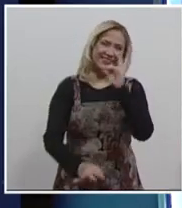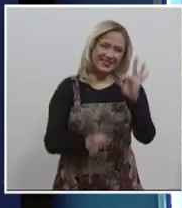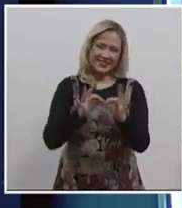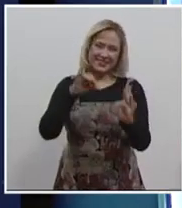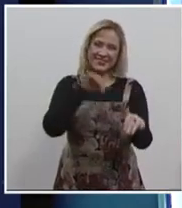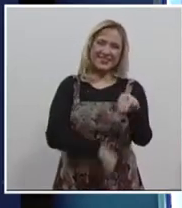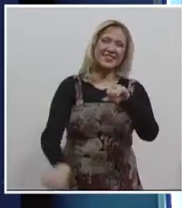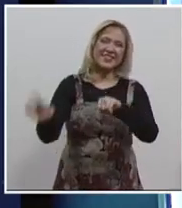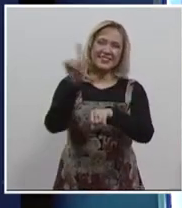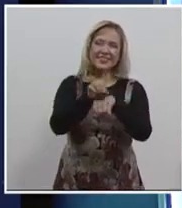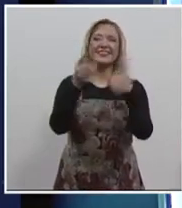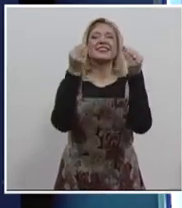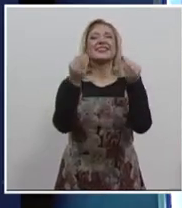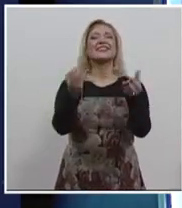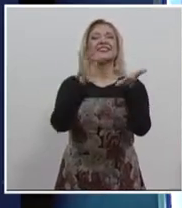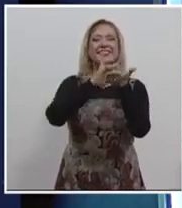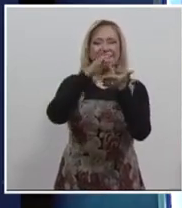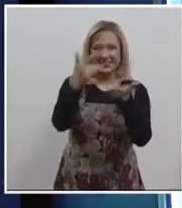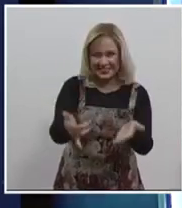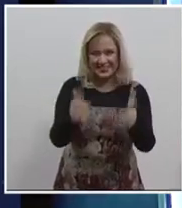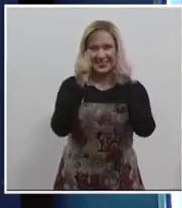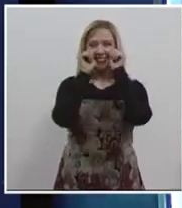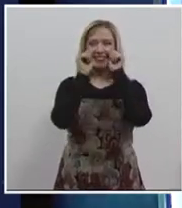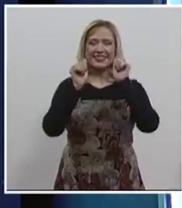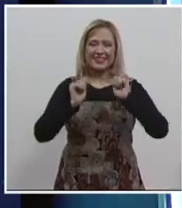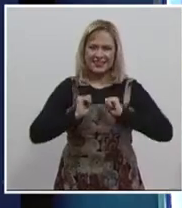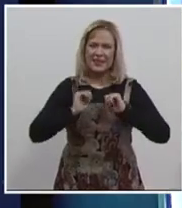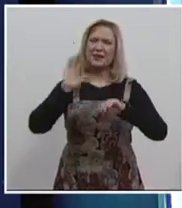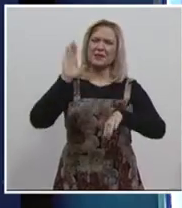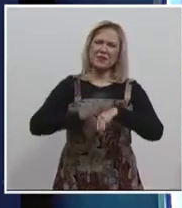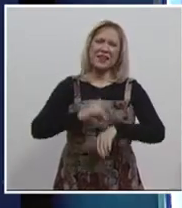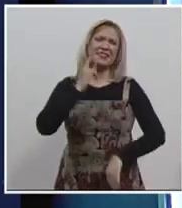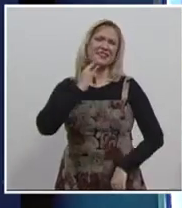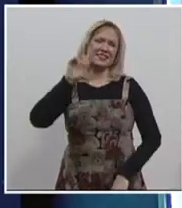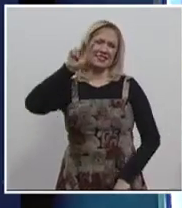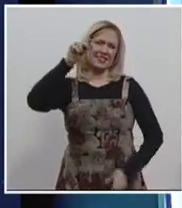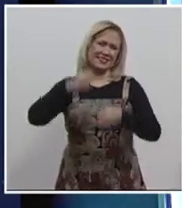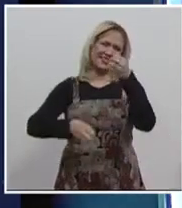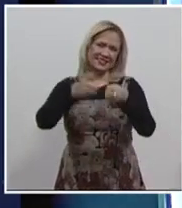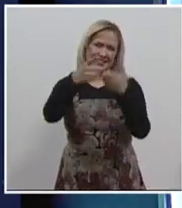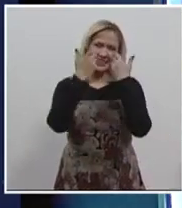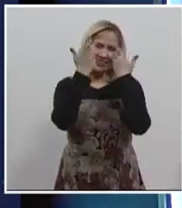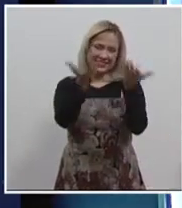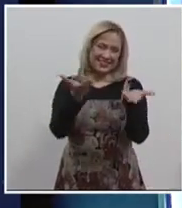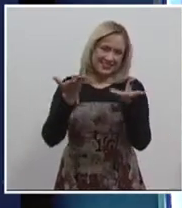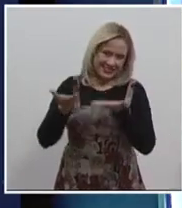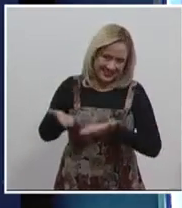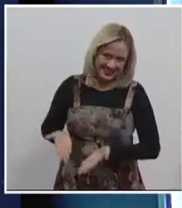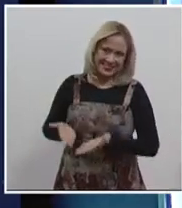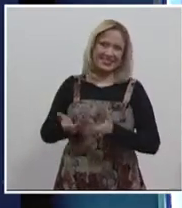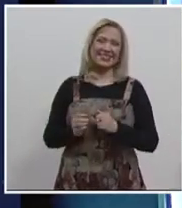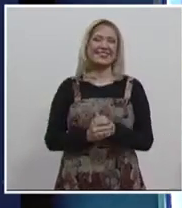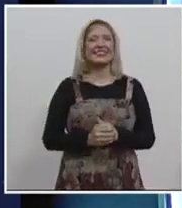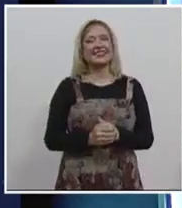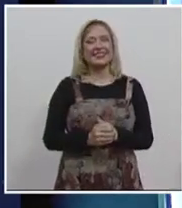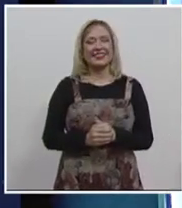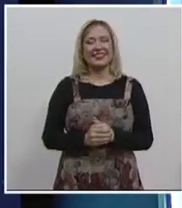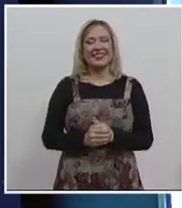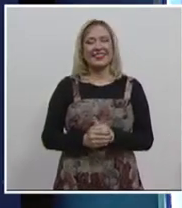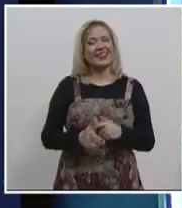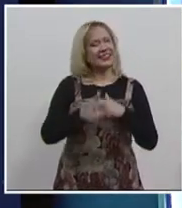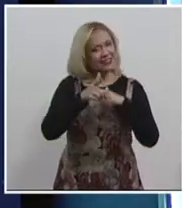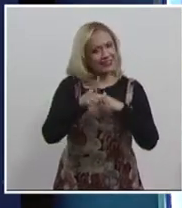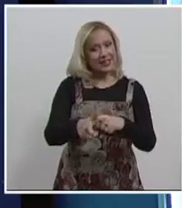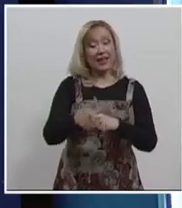de este espacio, como siempre, agradeciendo su compañía e invitándole a mantenerse aquí en la señal del canal del Poder Judicial de la Federación. Siga a